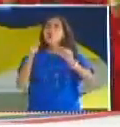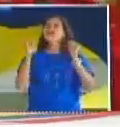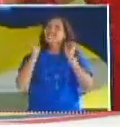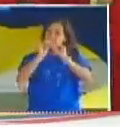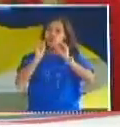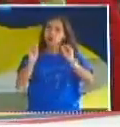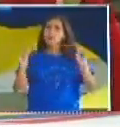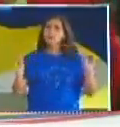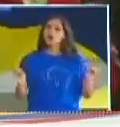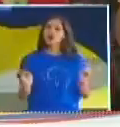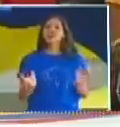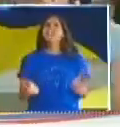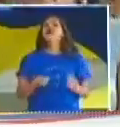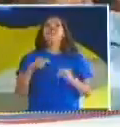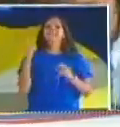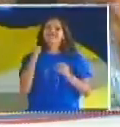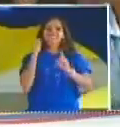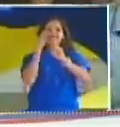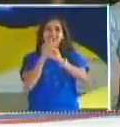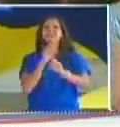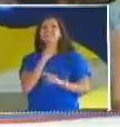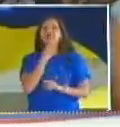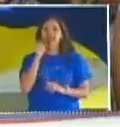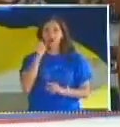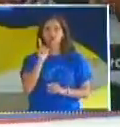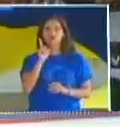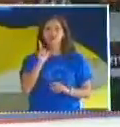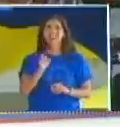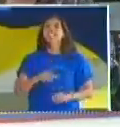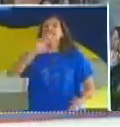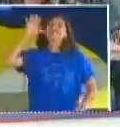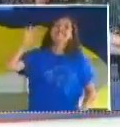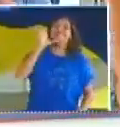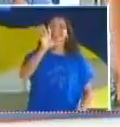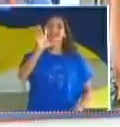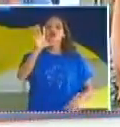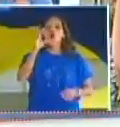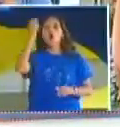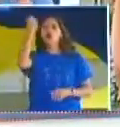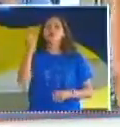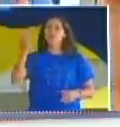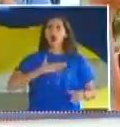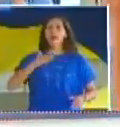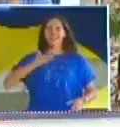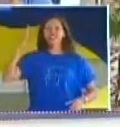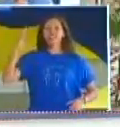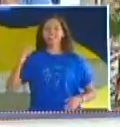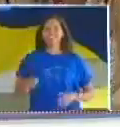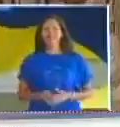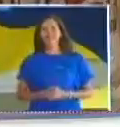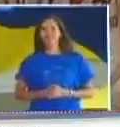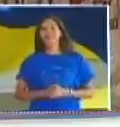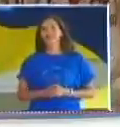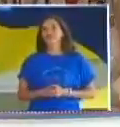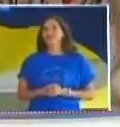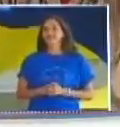voto universal, directo y secreto. Cinco constituyentes por el pecho, pues.